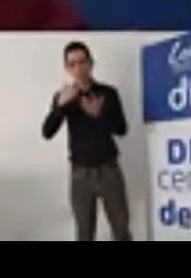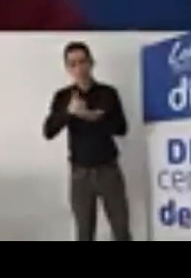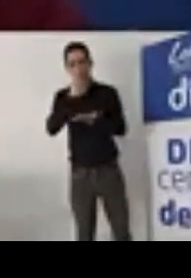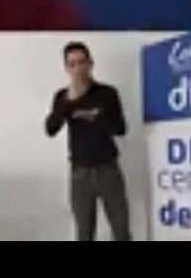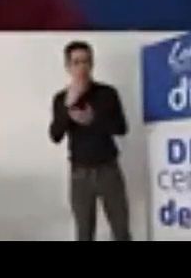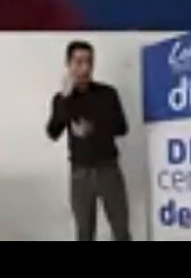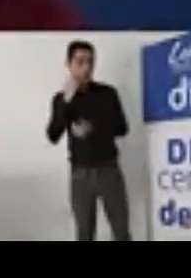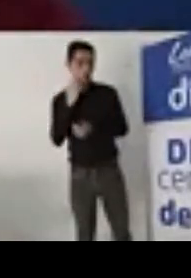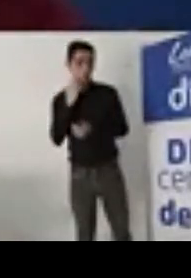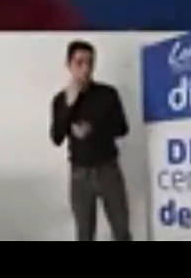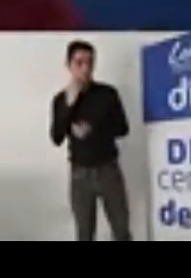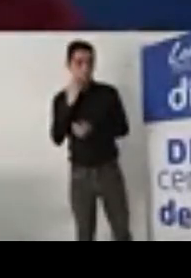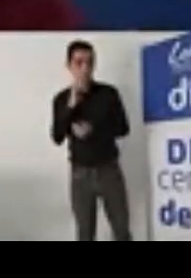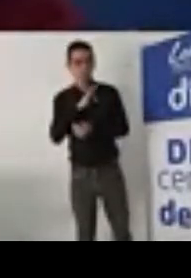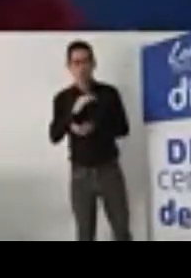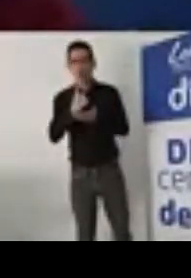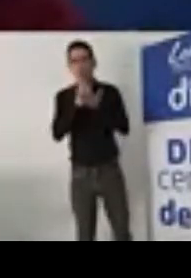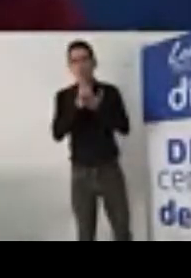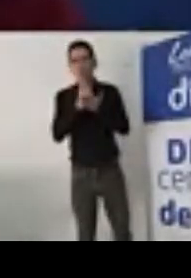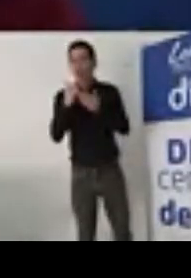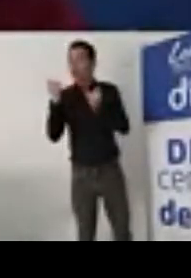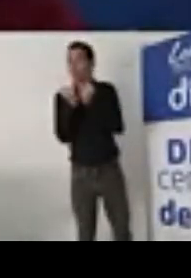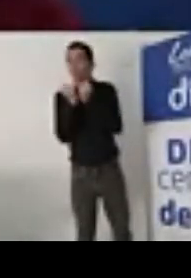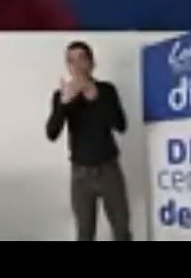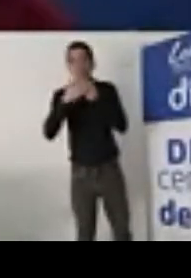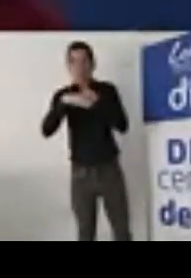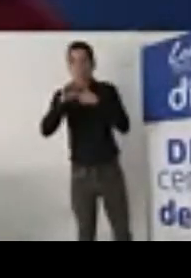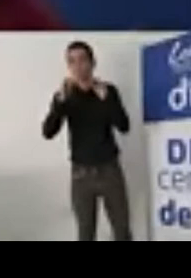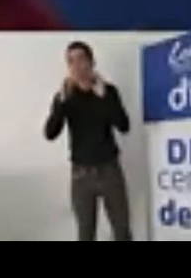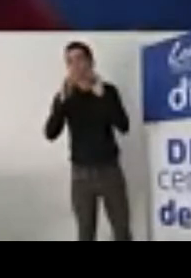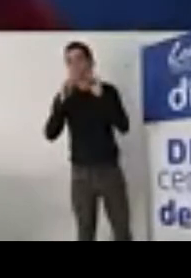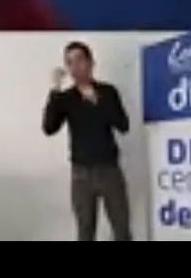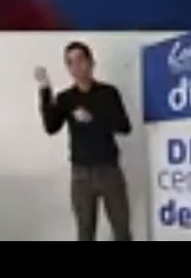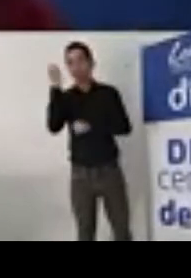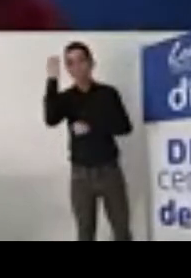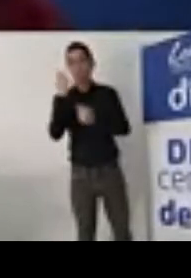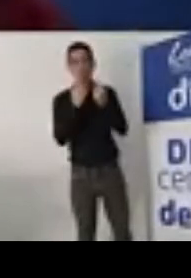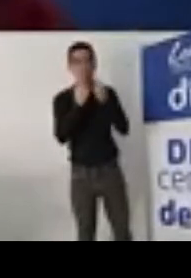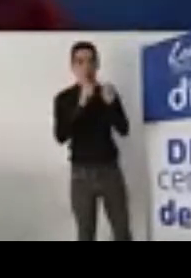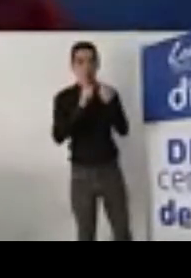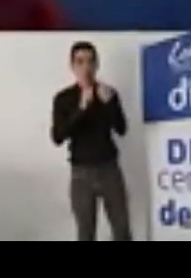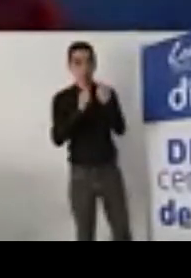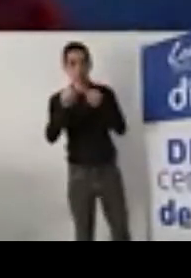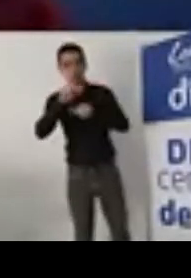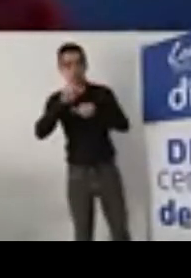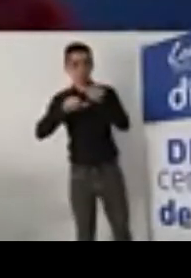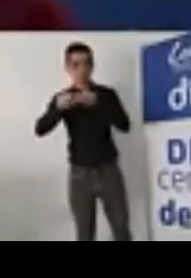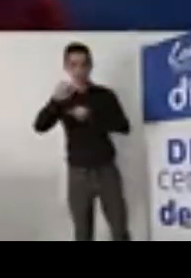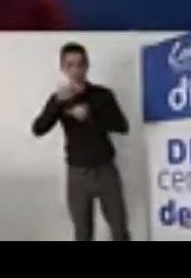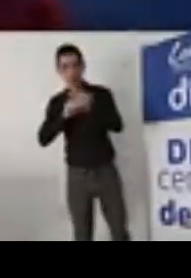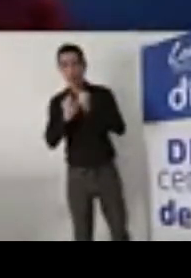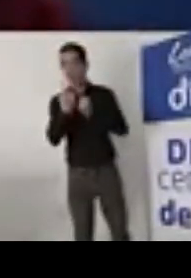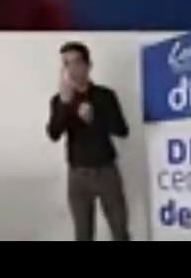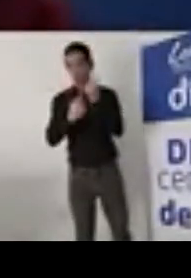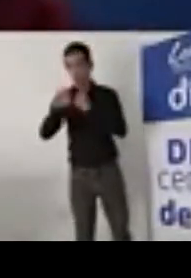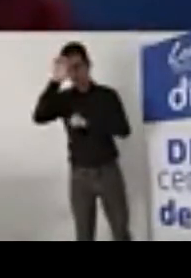espacio de los paneles con estos expertos internacionales, pero también locales, en los que se puede tener este intercambio de ideas y